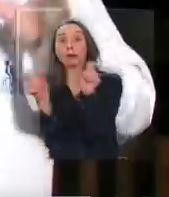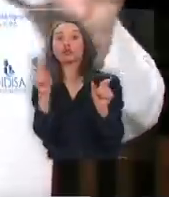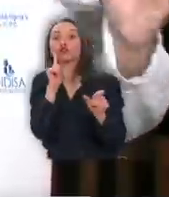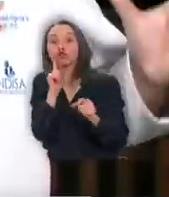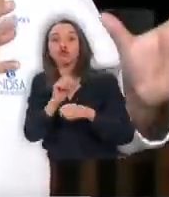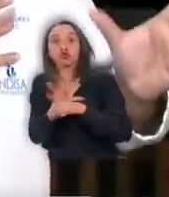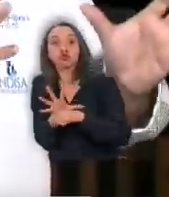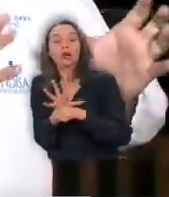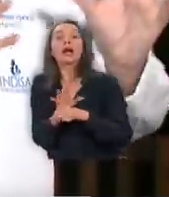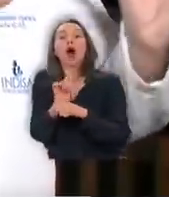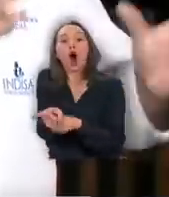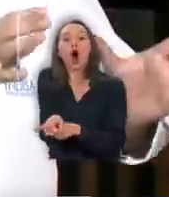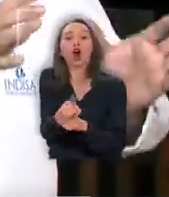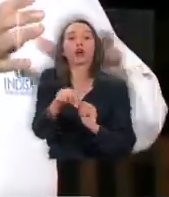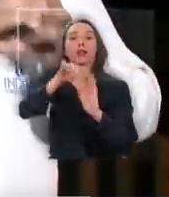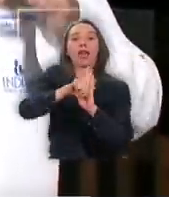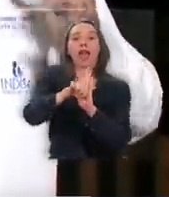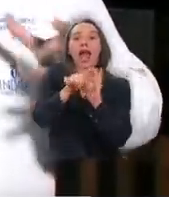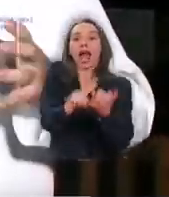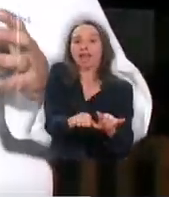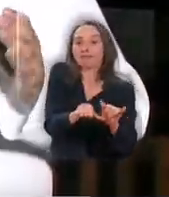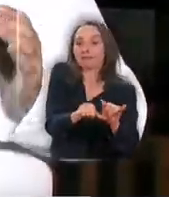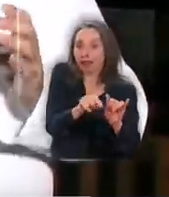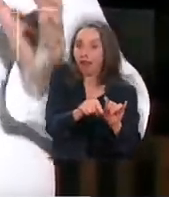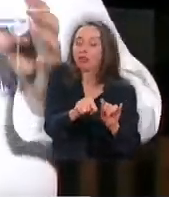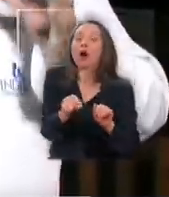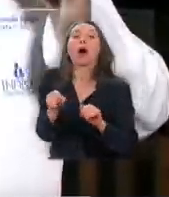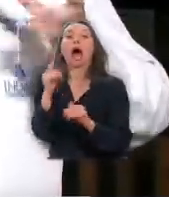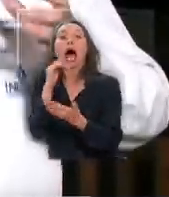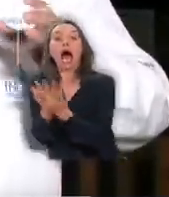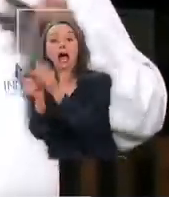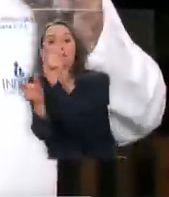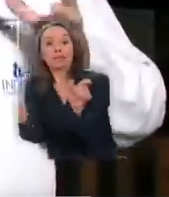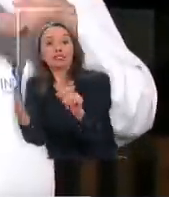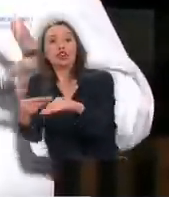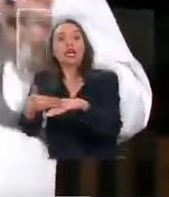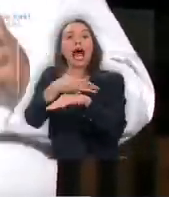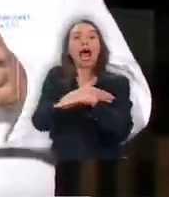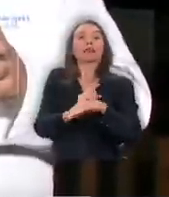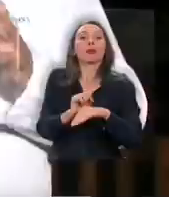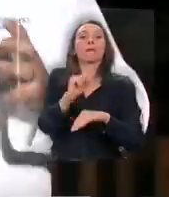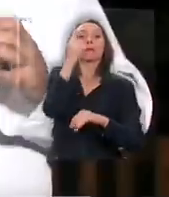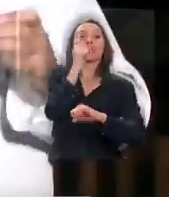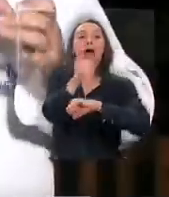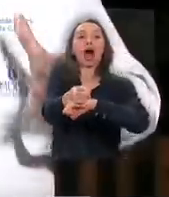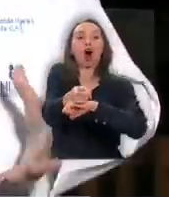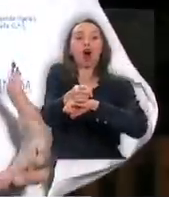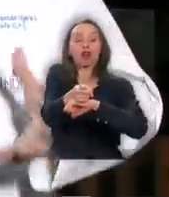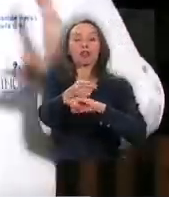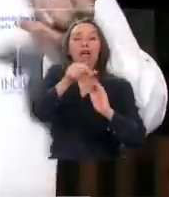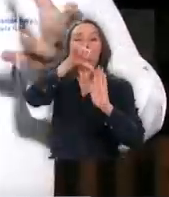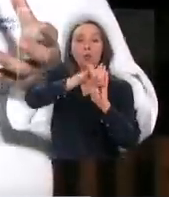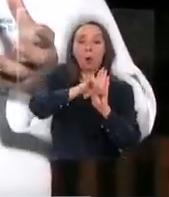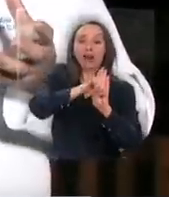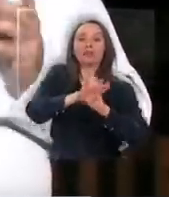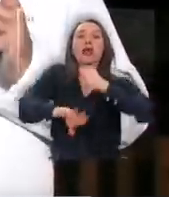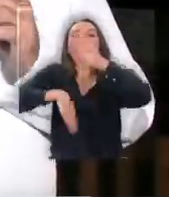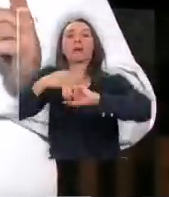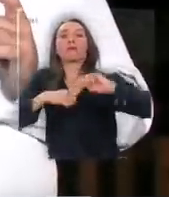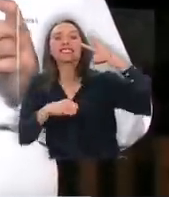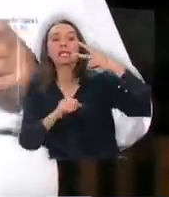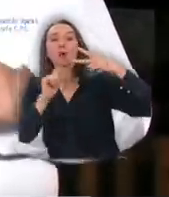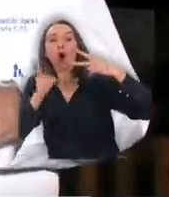hay casos que vienen de antes que partiera la primera cuarentena y la segunda, que todavía